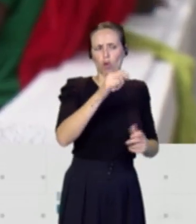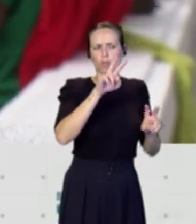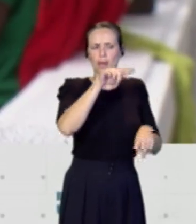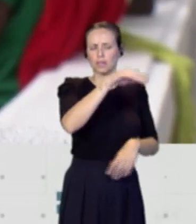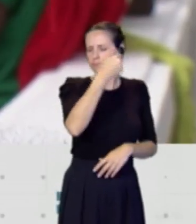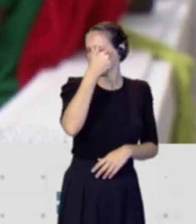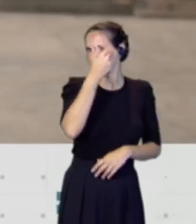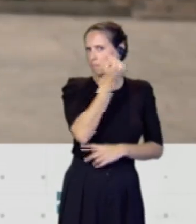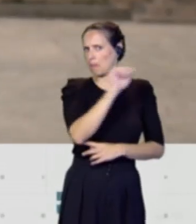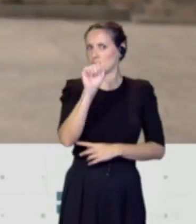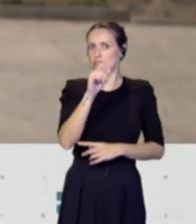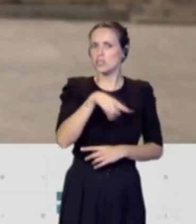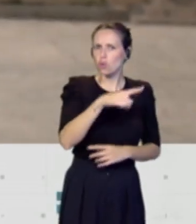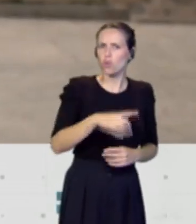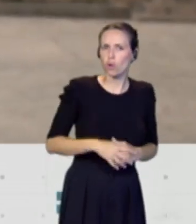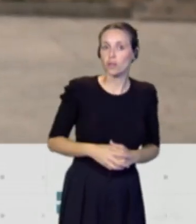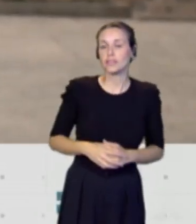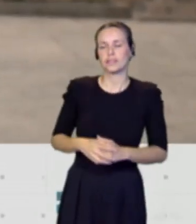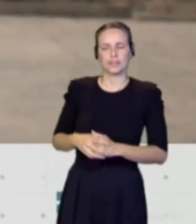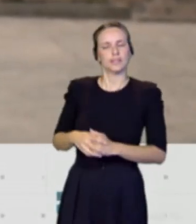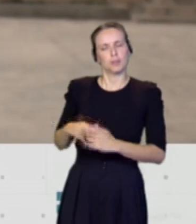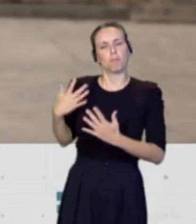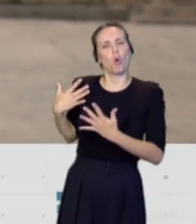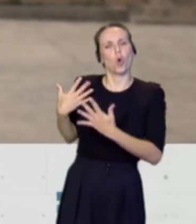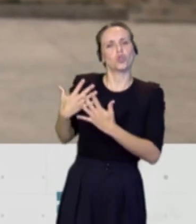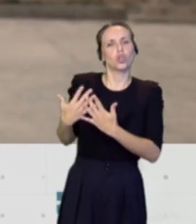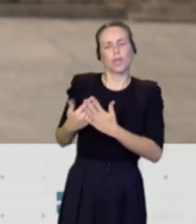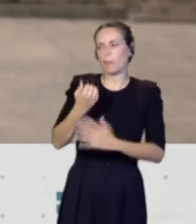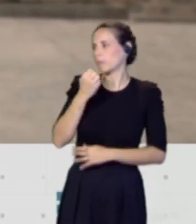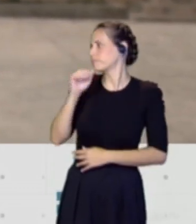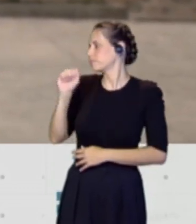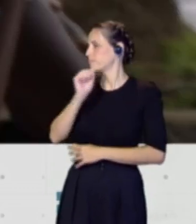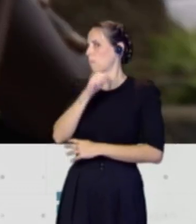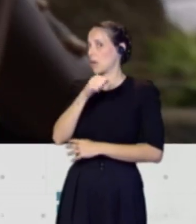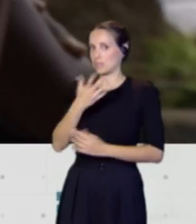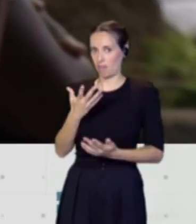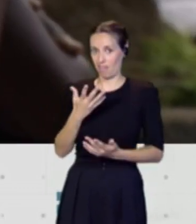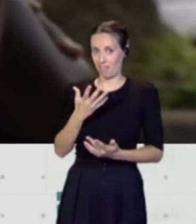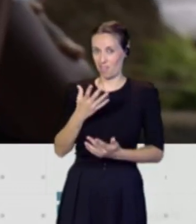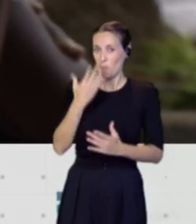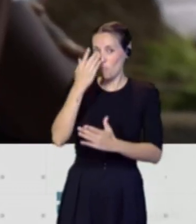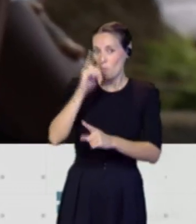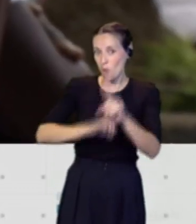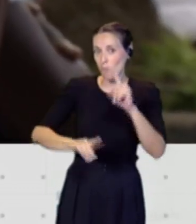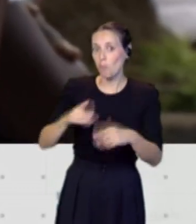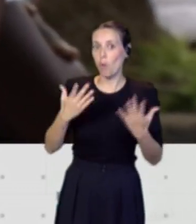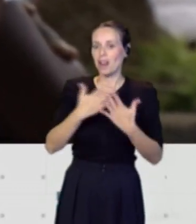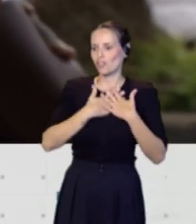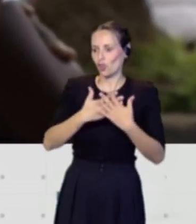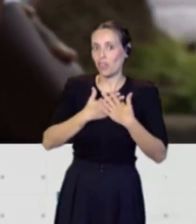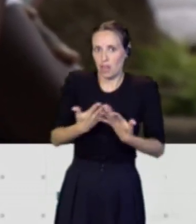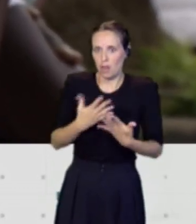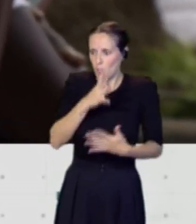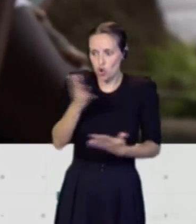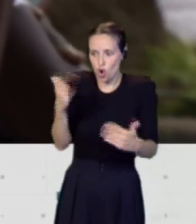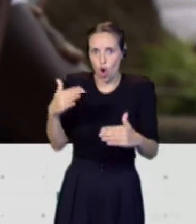Lo ha hecho durante mucho tiempo y es precisamente ese defecto de solidaridad, esa solidaridad como eslabón perdido